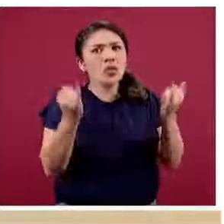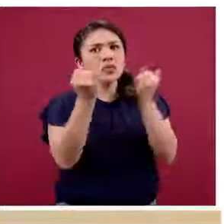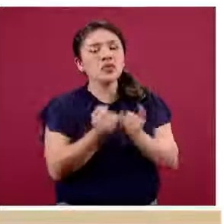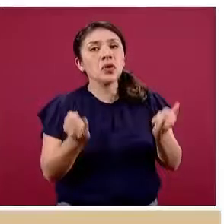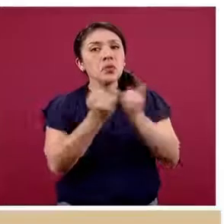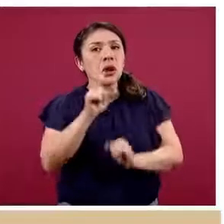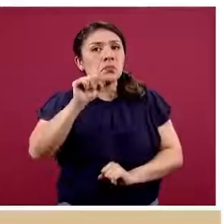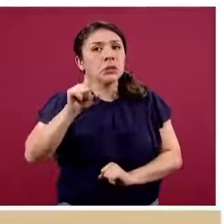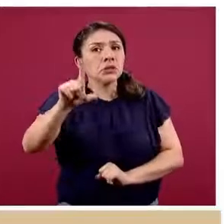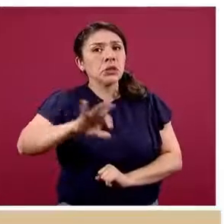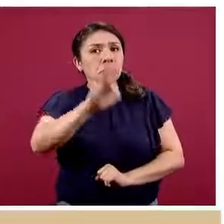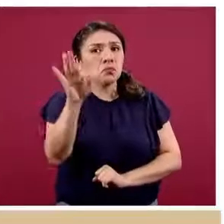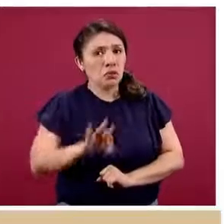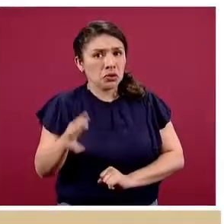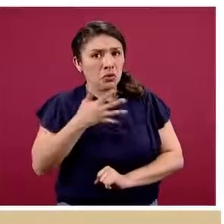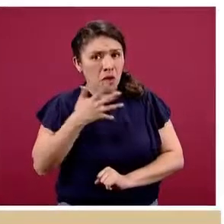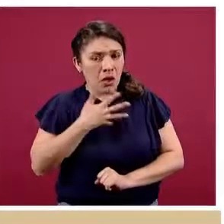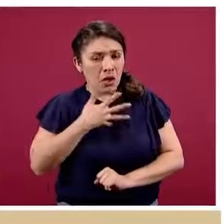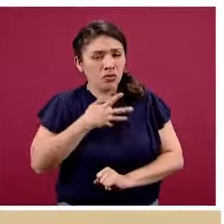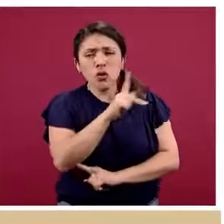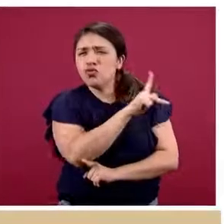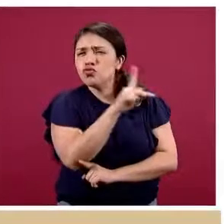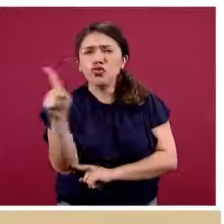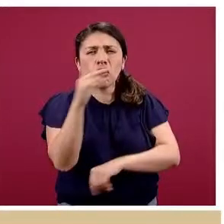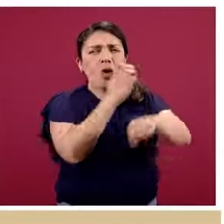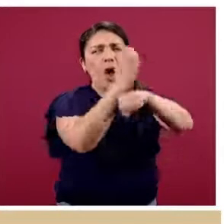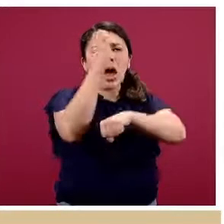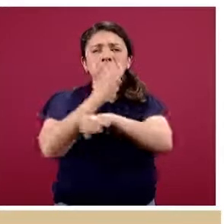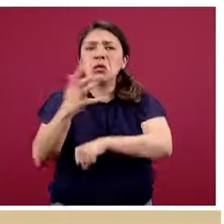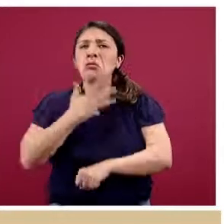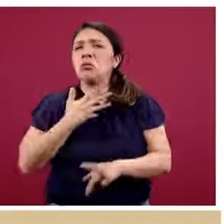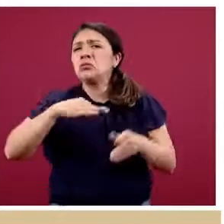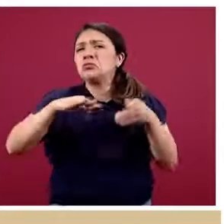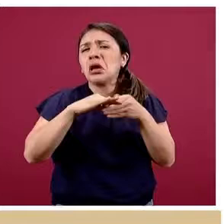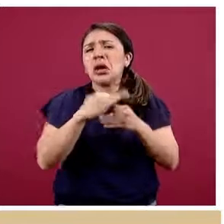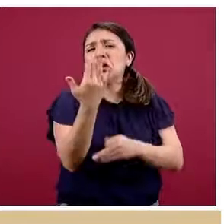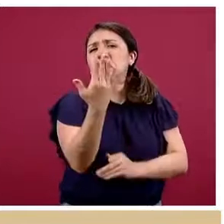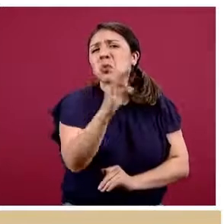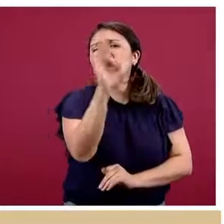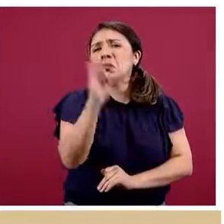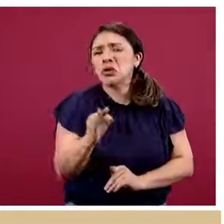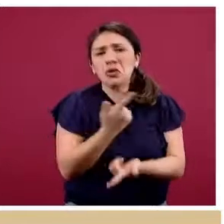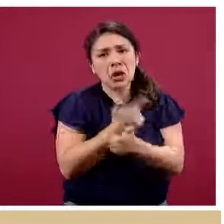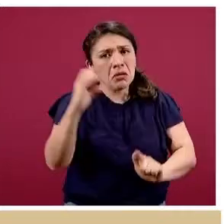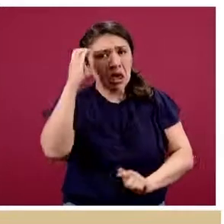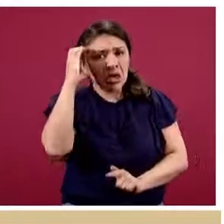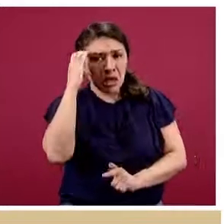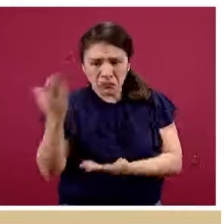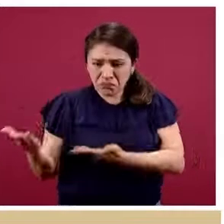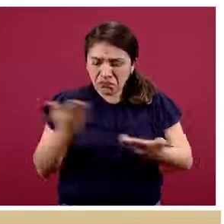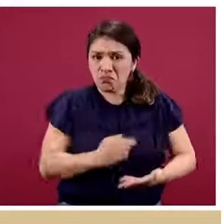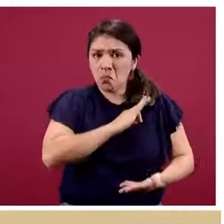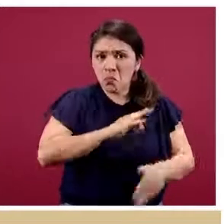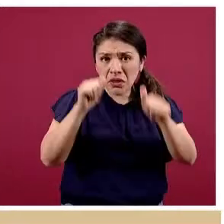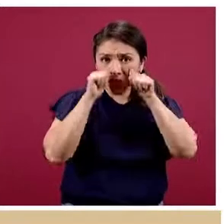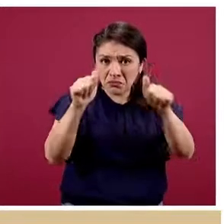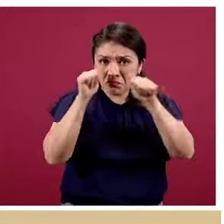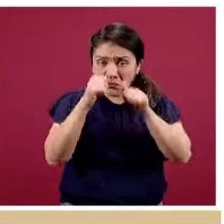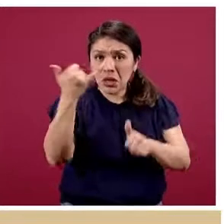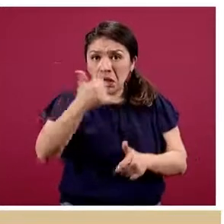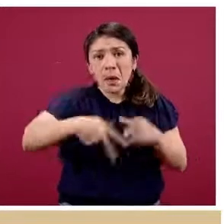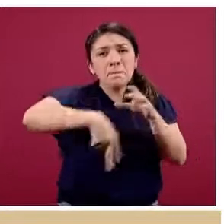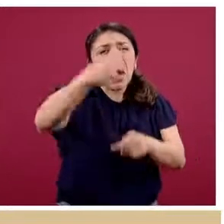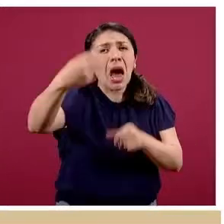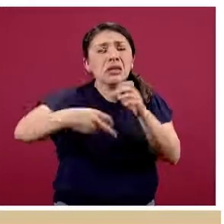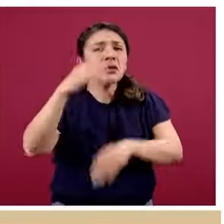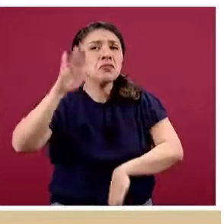27%, todas las entidades al menos con la mitad de sus camas disponibles y disponibilidades tan